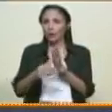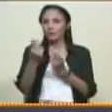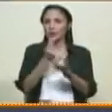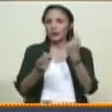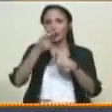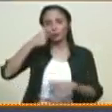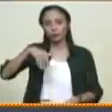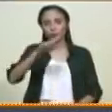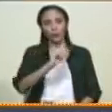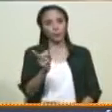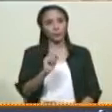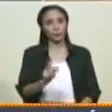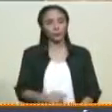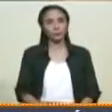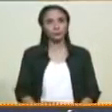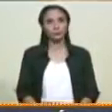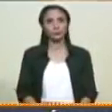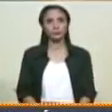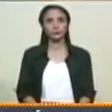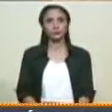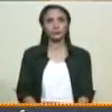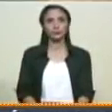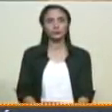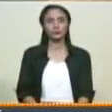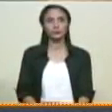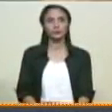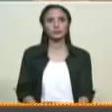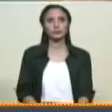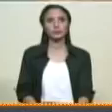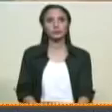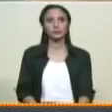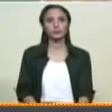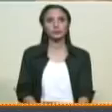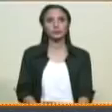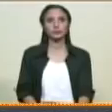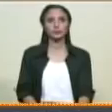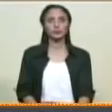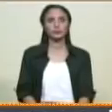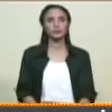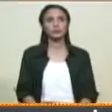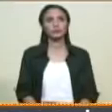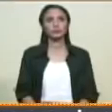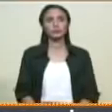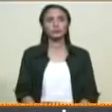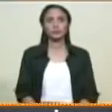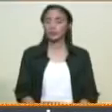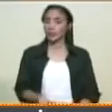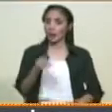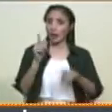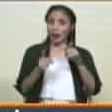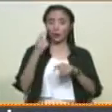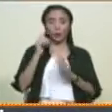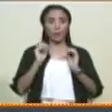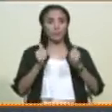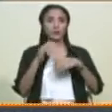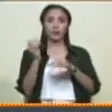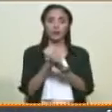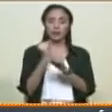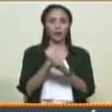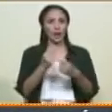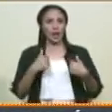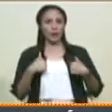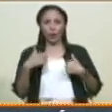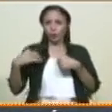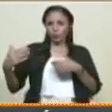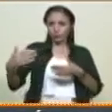pueblo. O vaya a cobrar comisiones. A ninguno se le dice. Porque hay unos que llegan ahí y después dicen, no, esto es para el